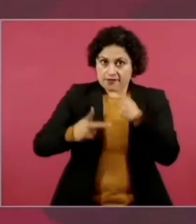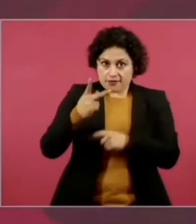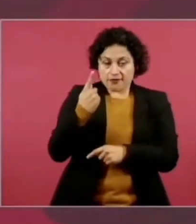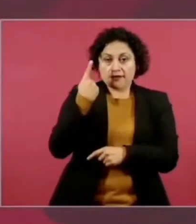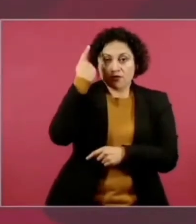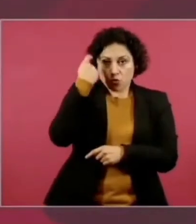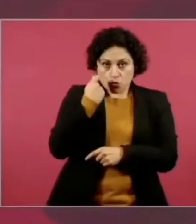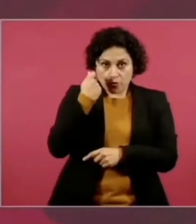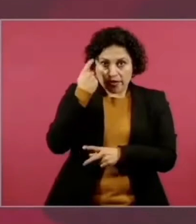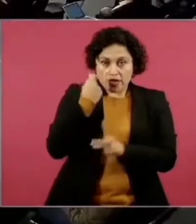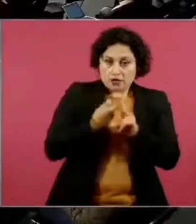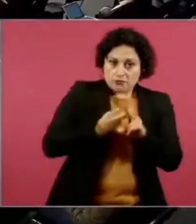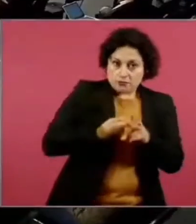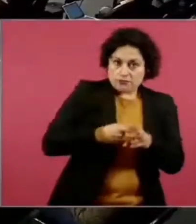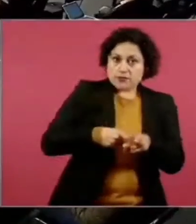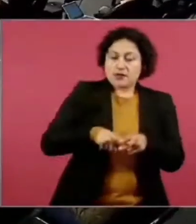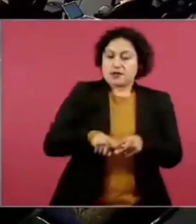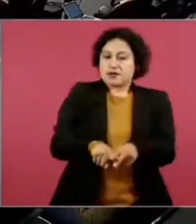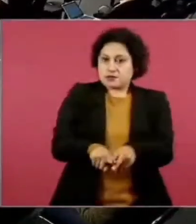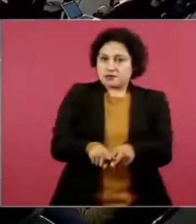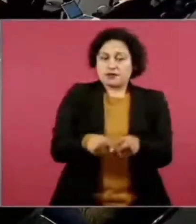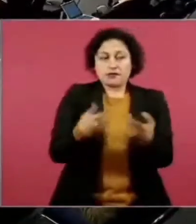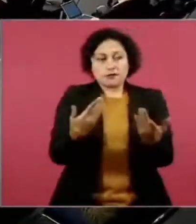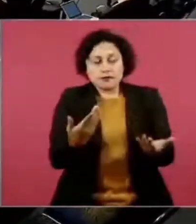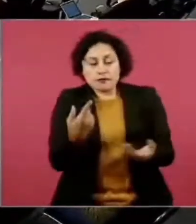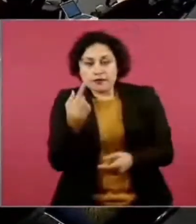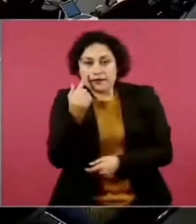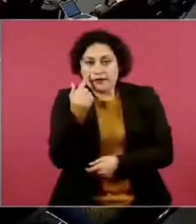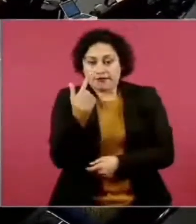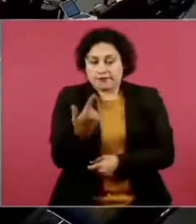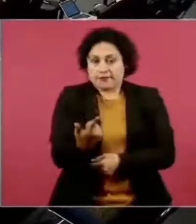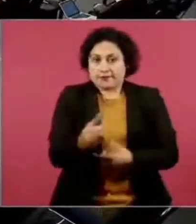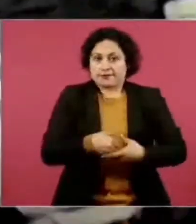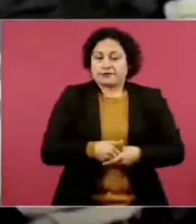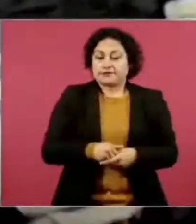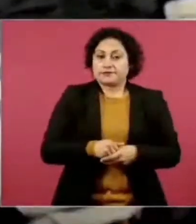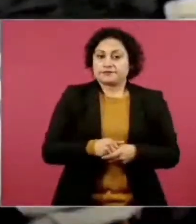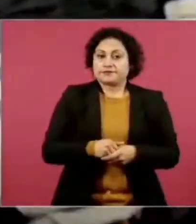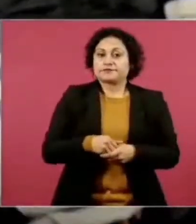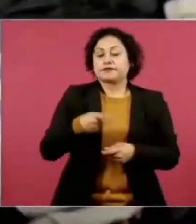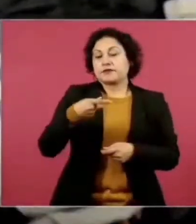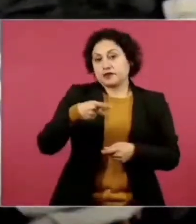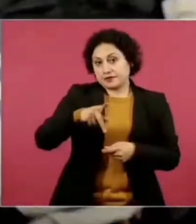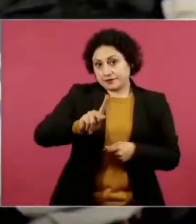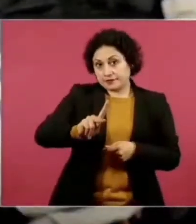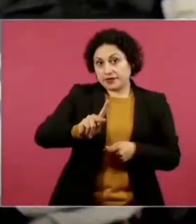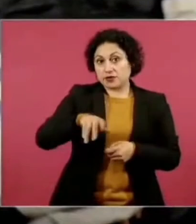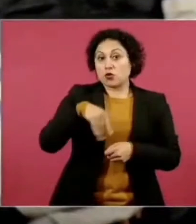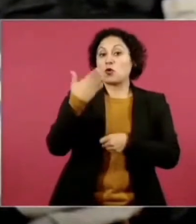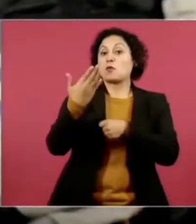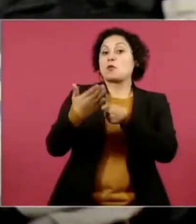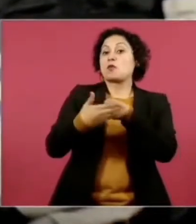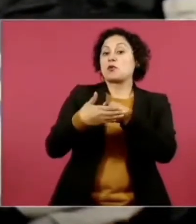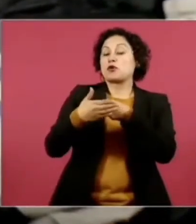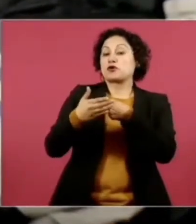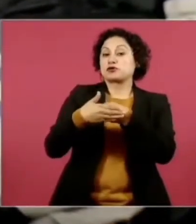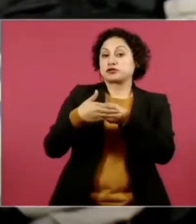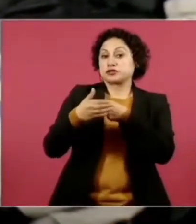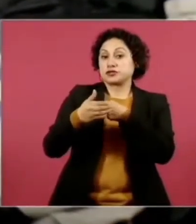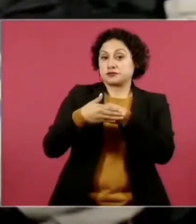empezando, pero va a llegar el próximo sexenio,